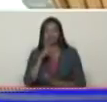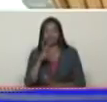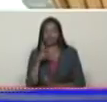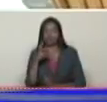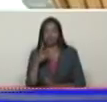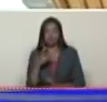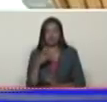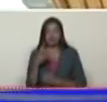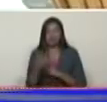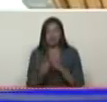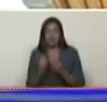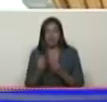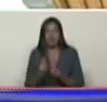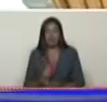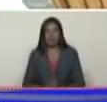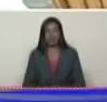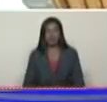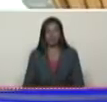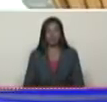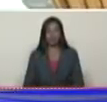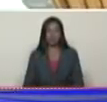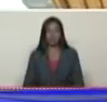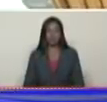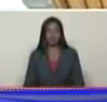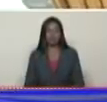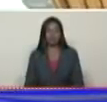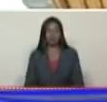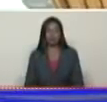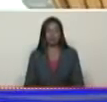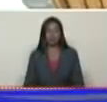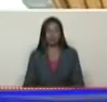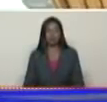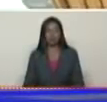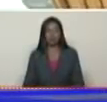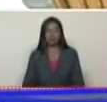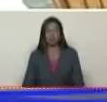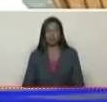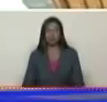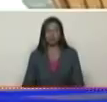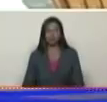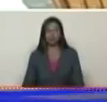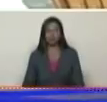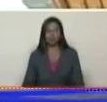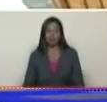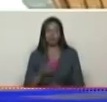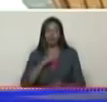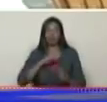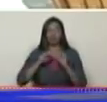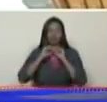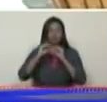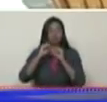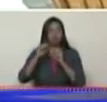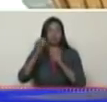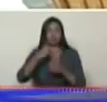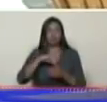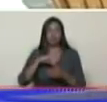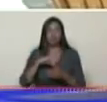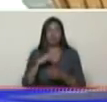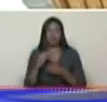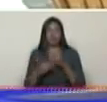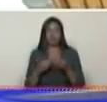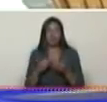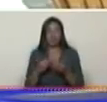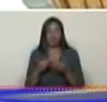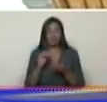brutal, que Venezuela enfrenta y que vamos a vencer, sin lugar a dudas, desde el punto de